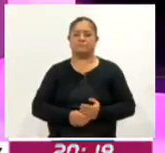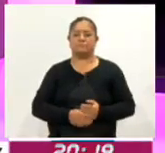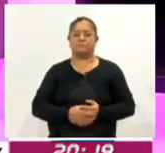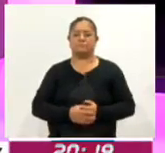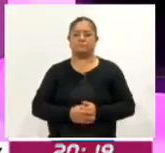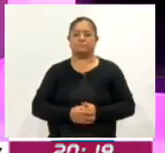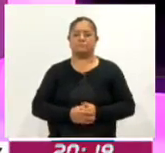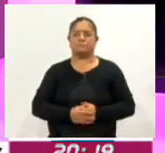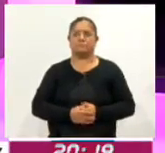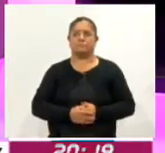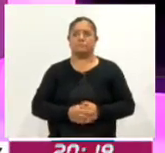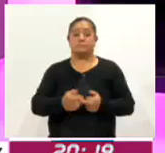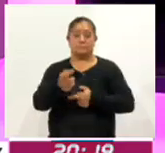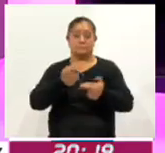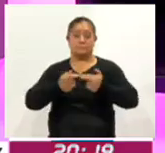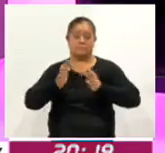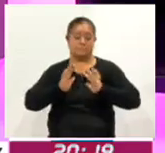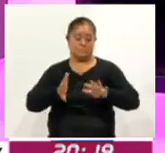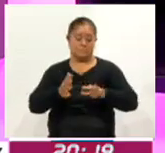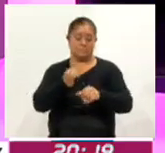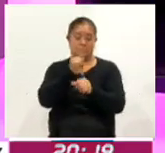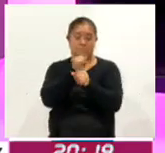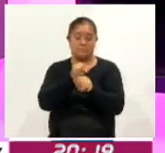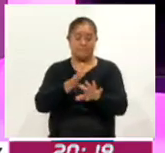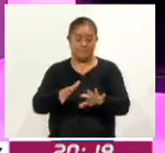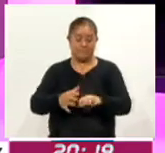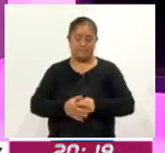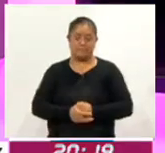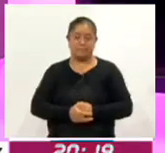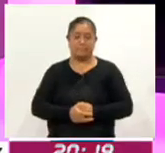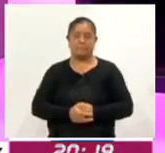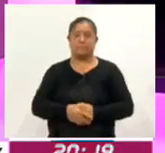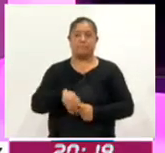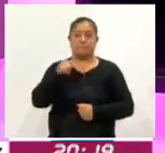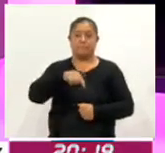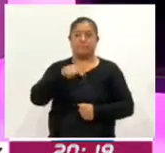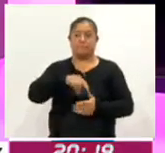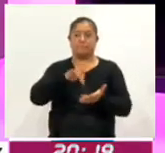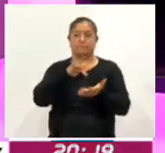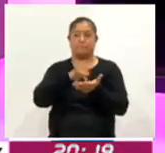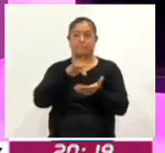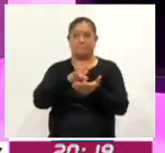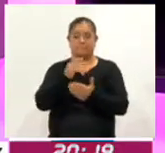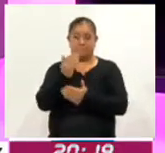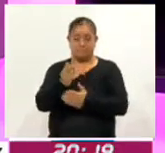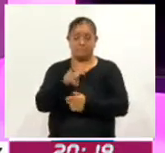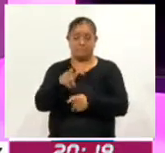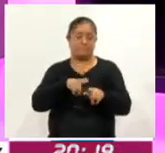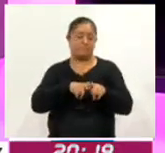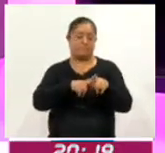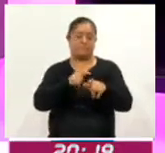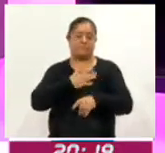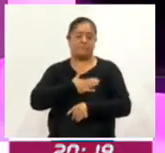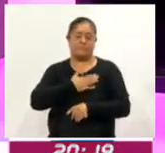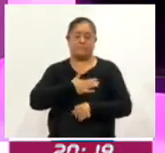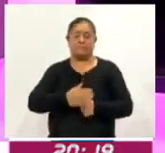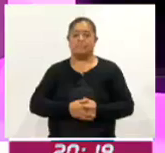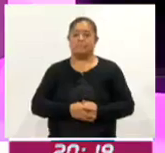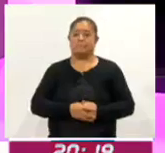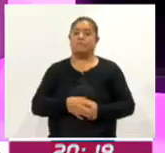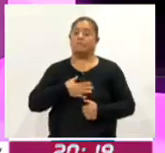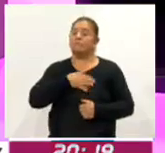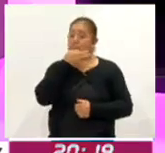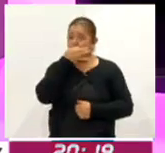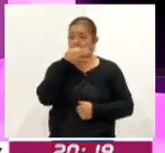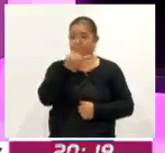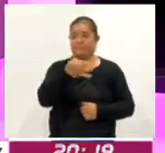Ya estamos nuevamente con usted con información local. Agradecemos que continúe usted con nosotros y pues queremos